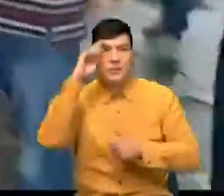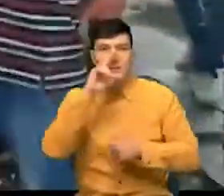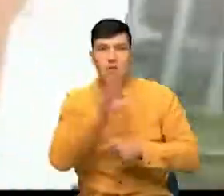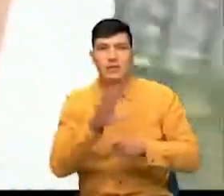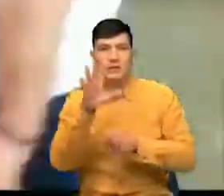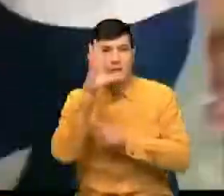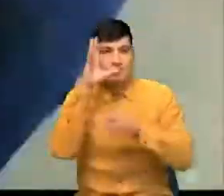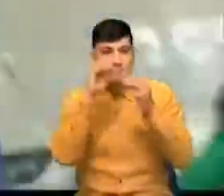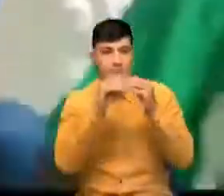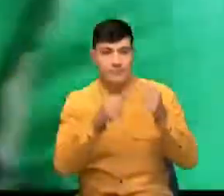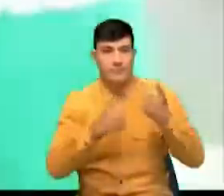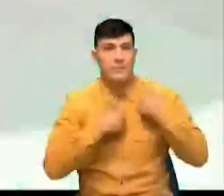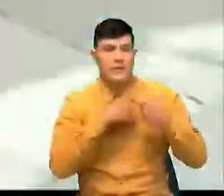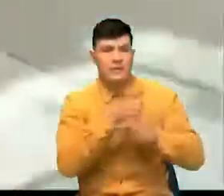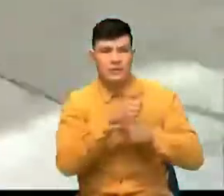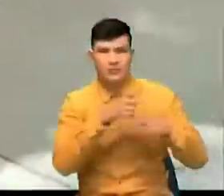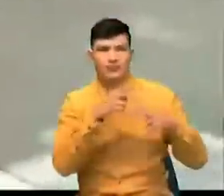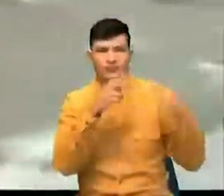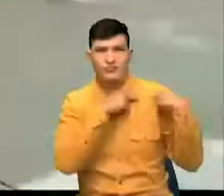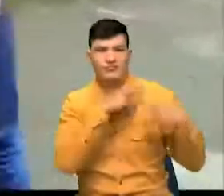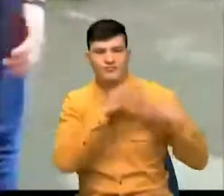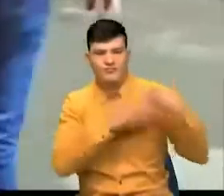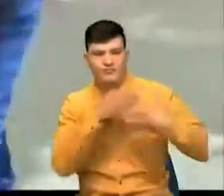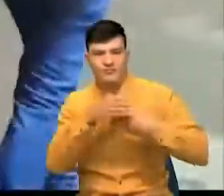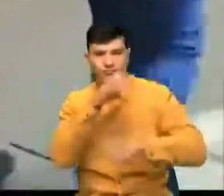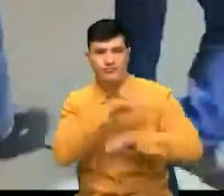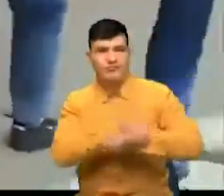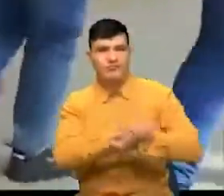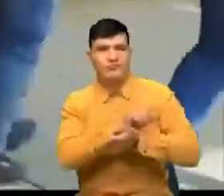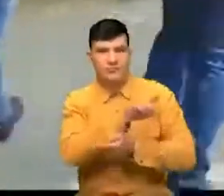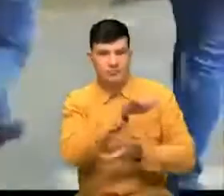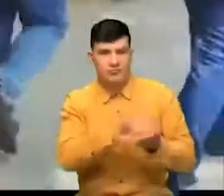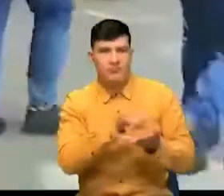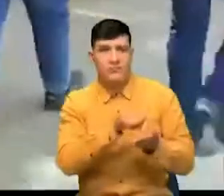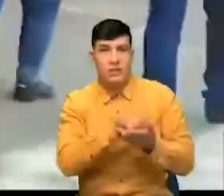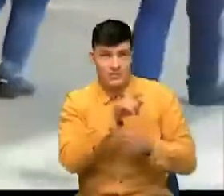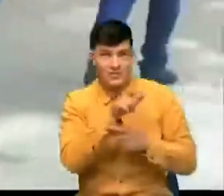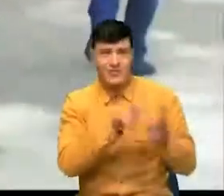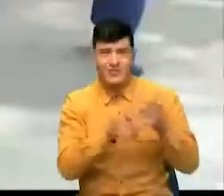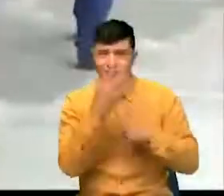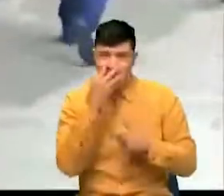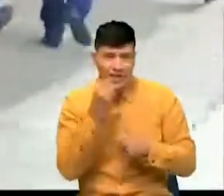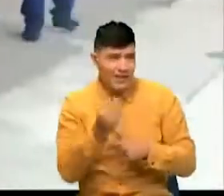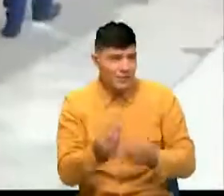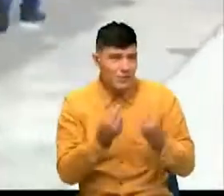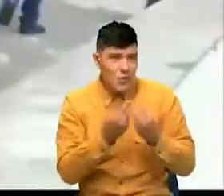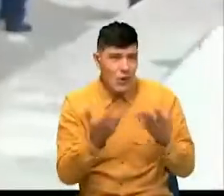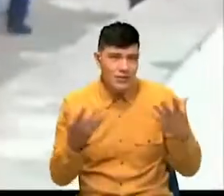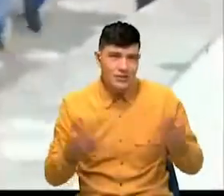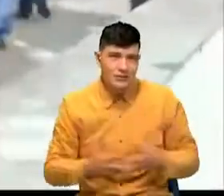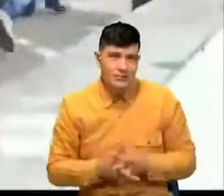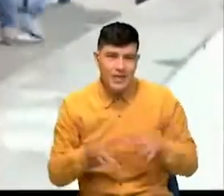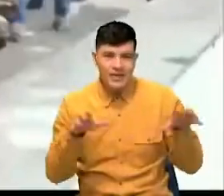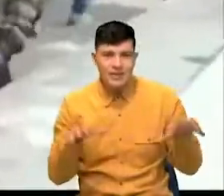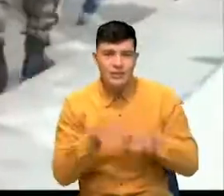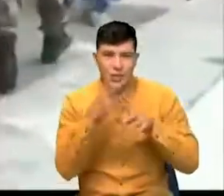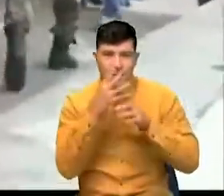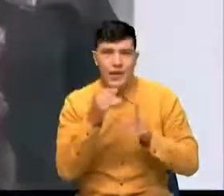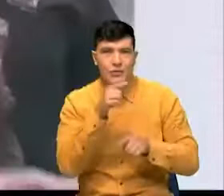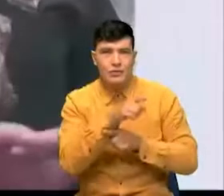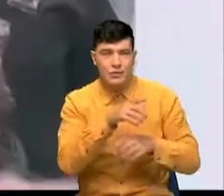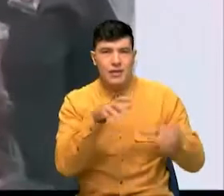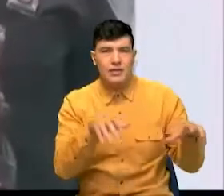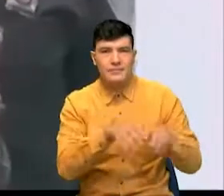asesinatos selectivos en la región, extorsiones, secuestros y control de rutas del microtráfico, aseguró el ejército. El integrante que lleva más